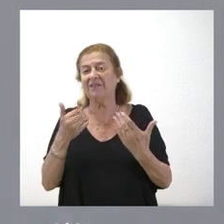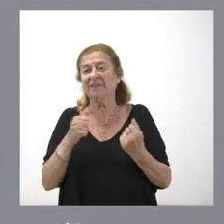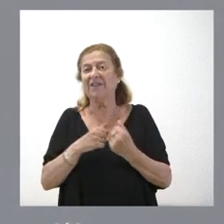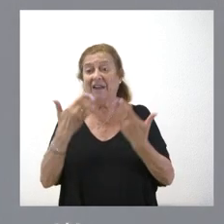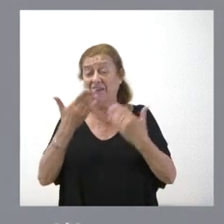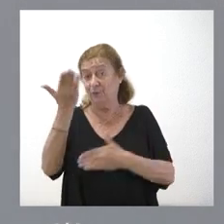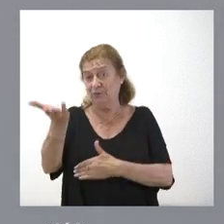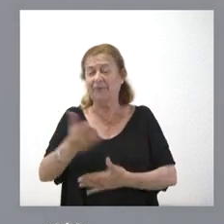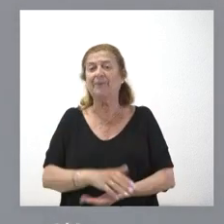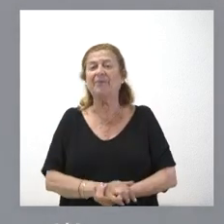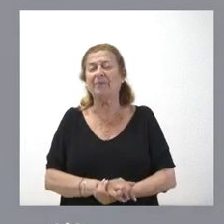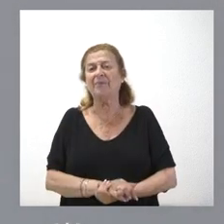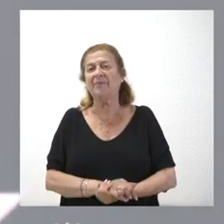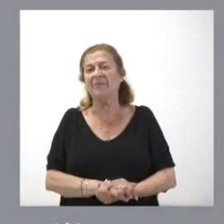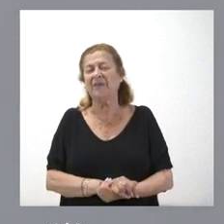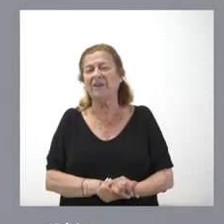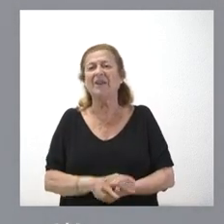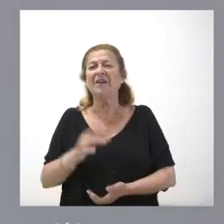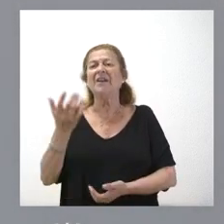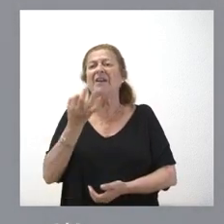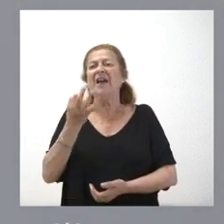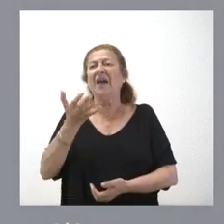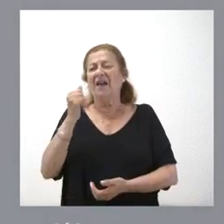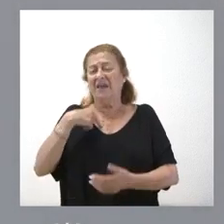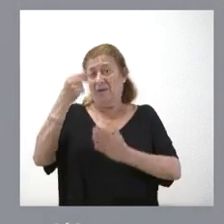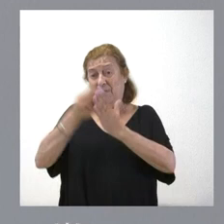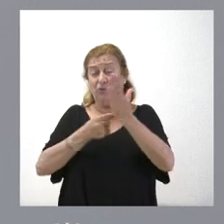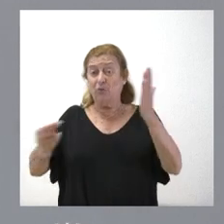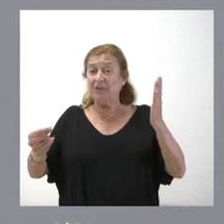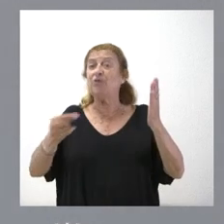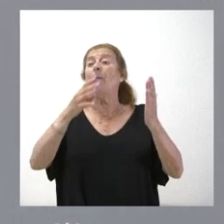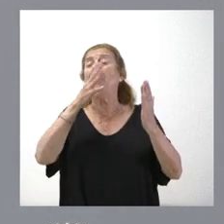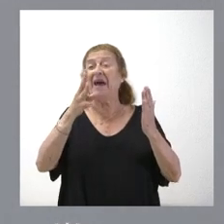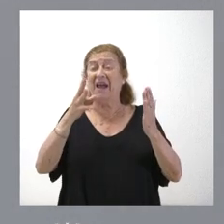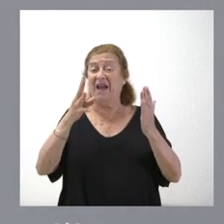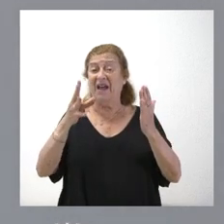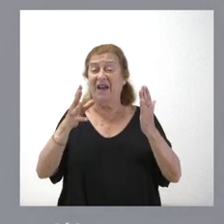a usted lo que tenemos en el presupuesto para actuaciones